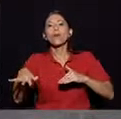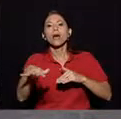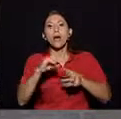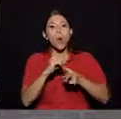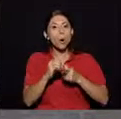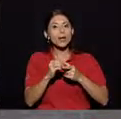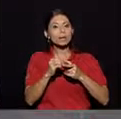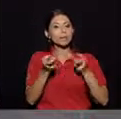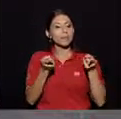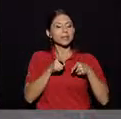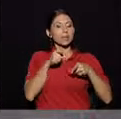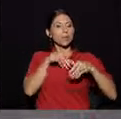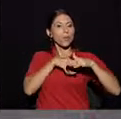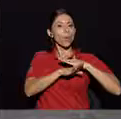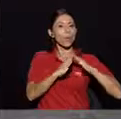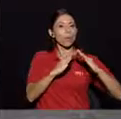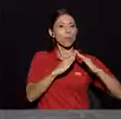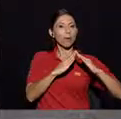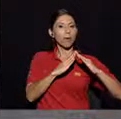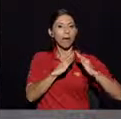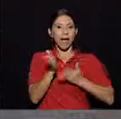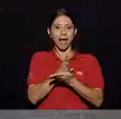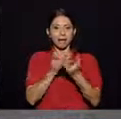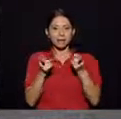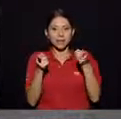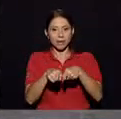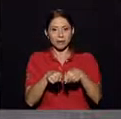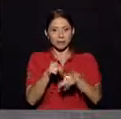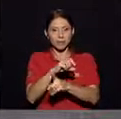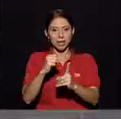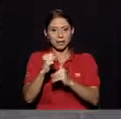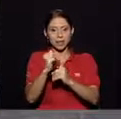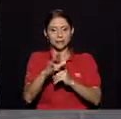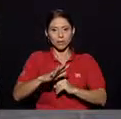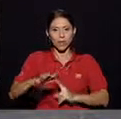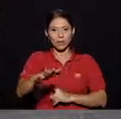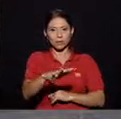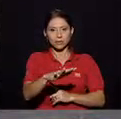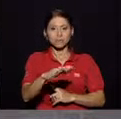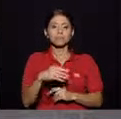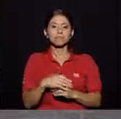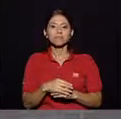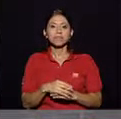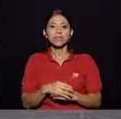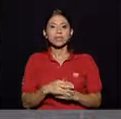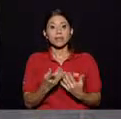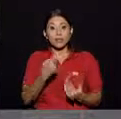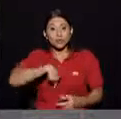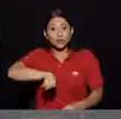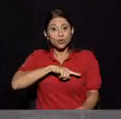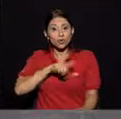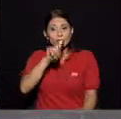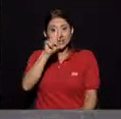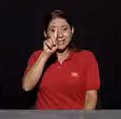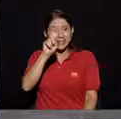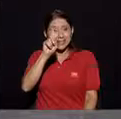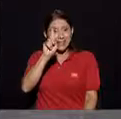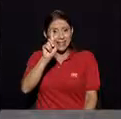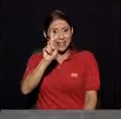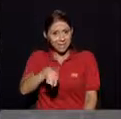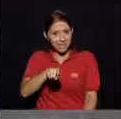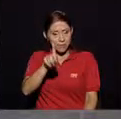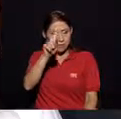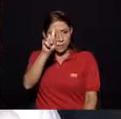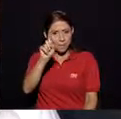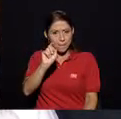al interno de nuestras casas. Entonces, algo está pasando en una sociedad. Y la pregunta, no sé, que deberíamos hacernos todos y